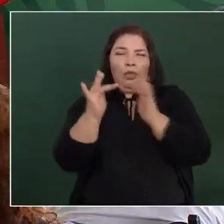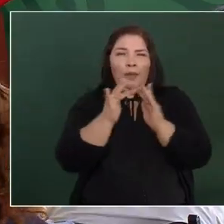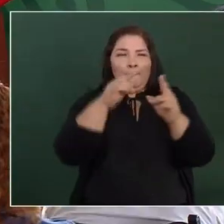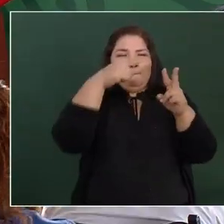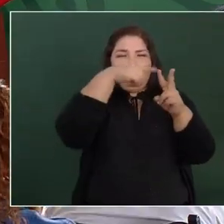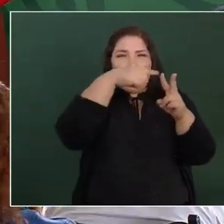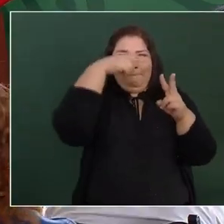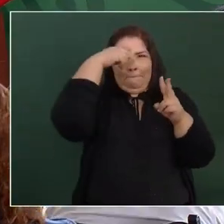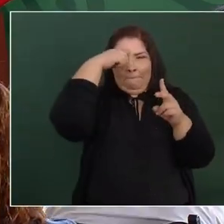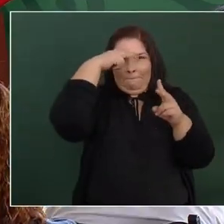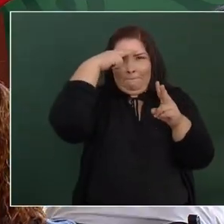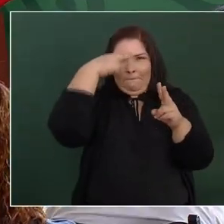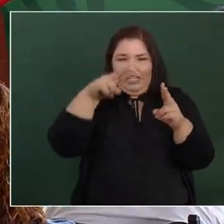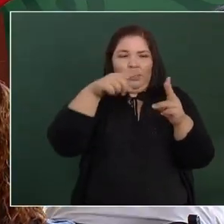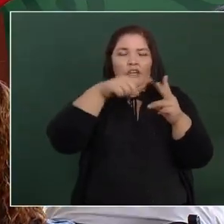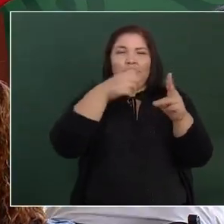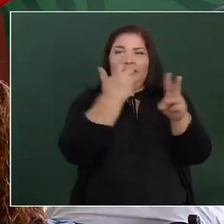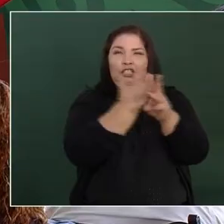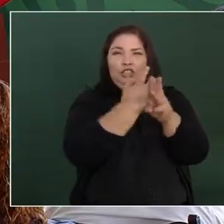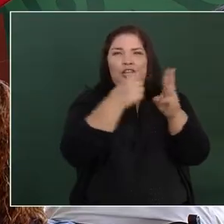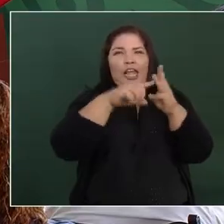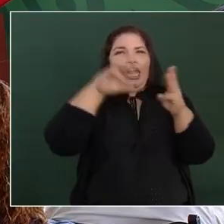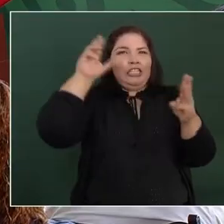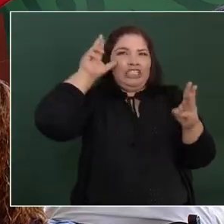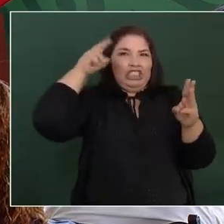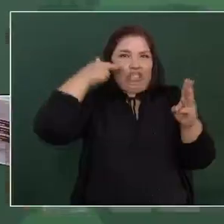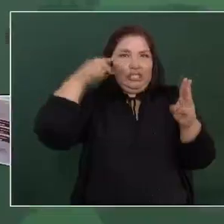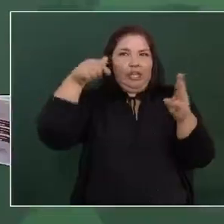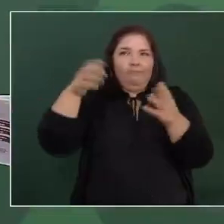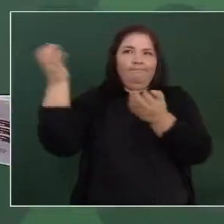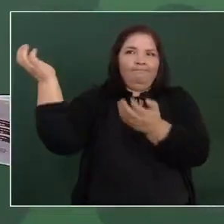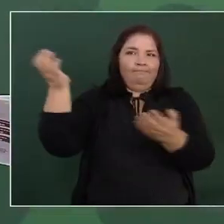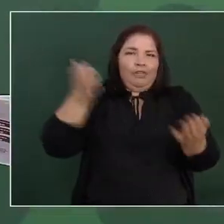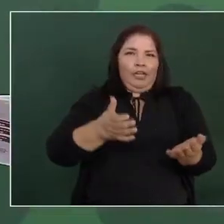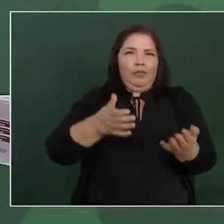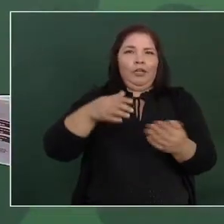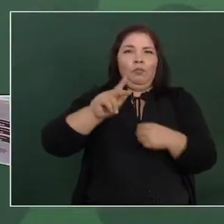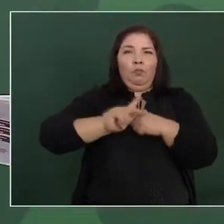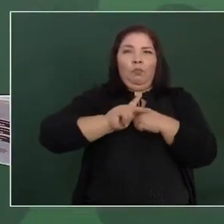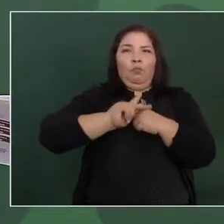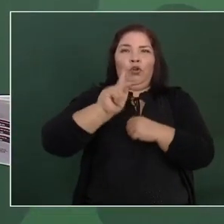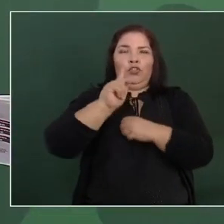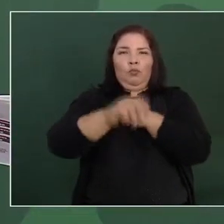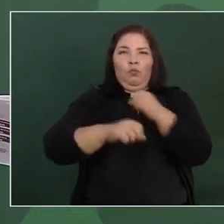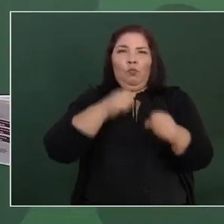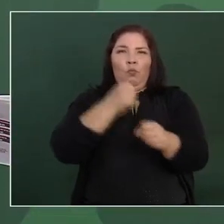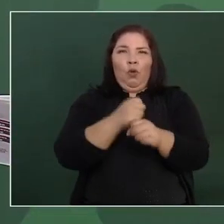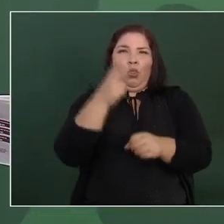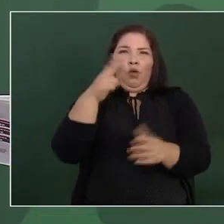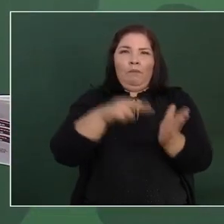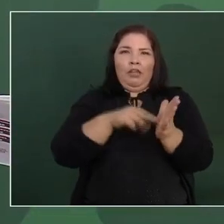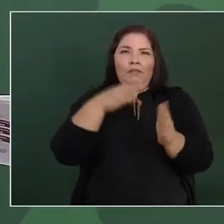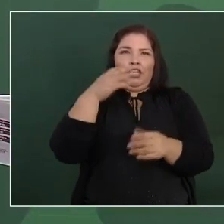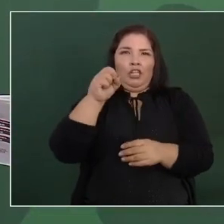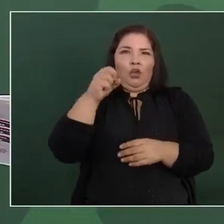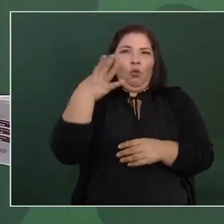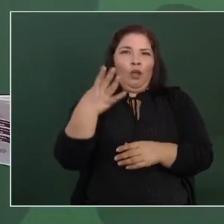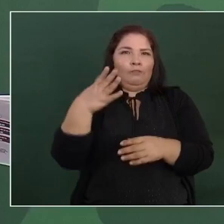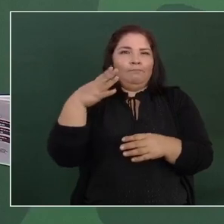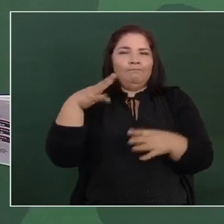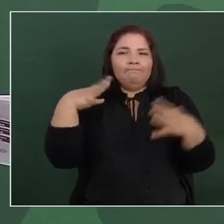México, Estados Unidos y China, que van a venir aquí a México en el primer trimestre del año del 2024